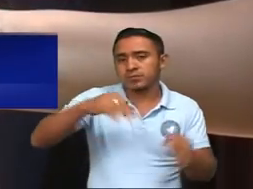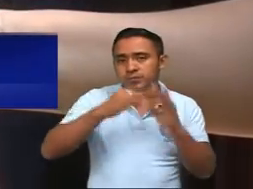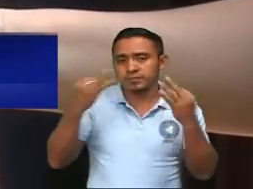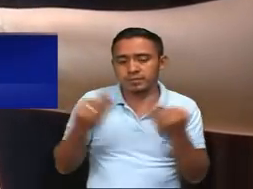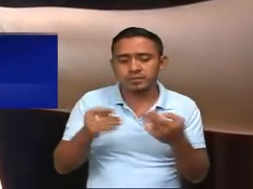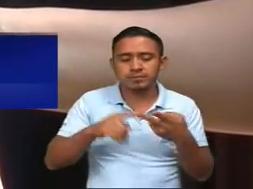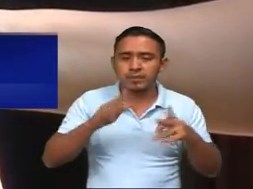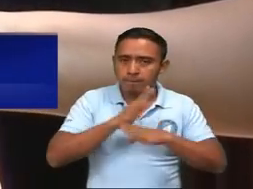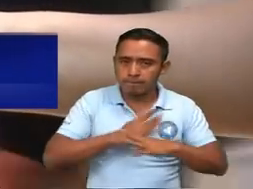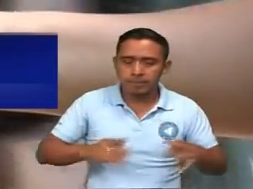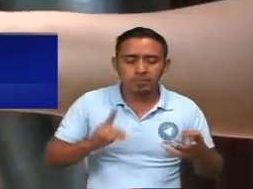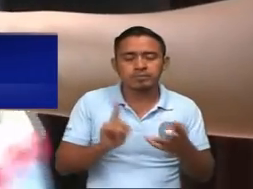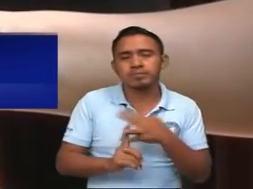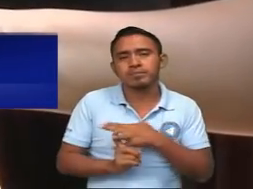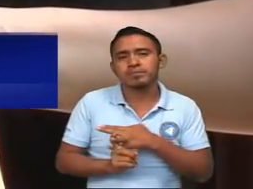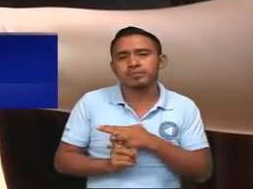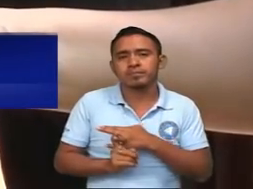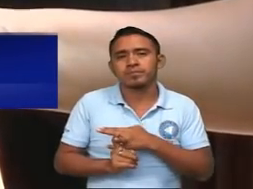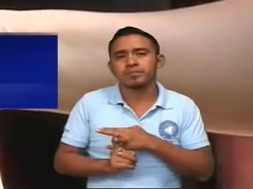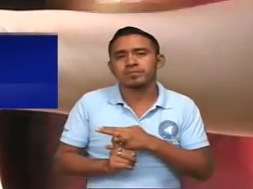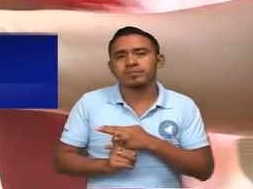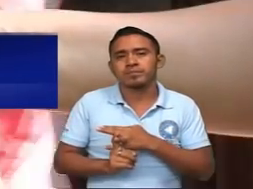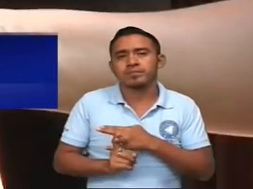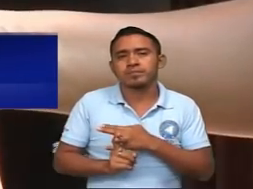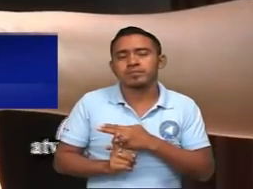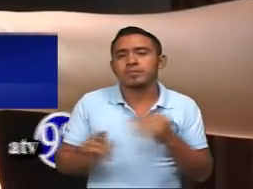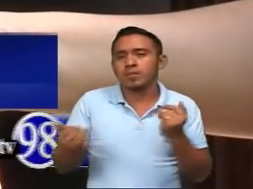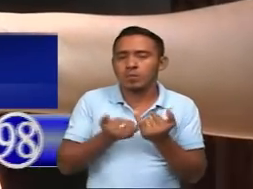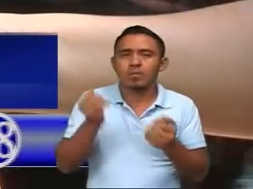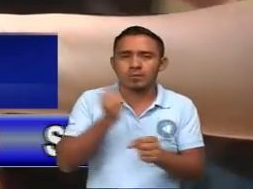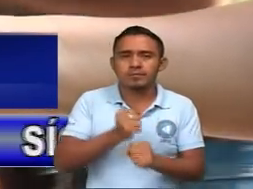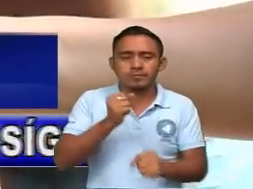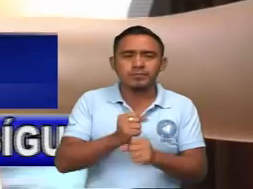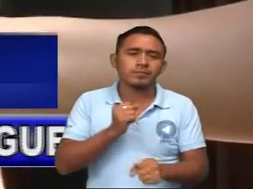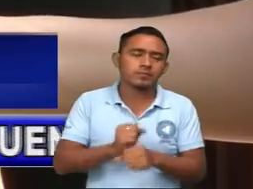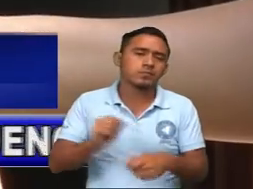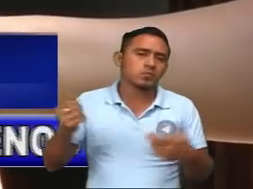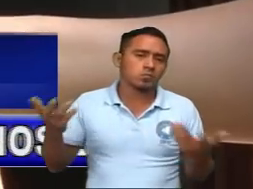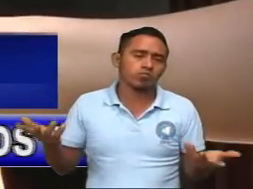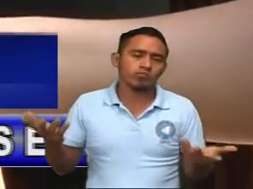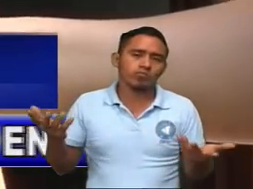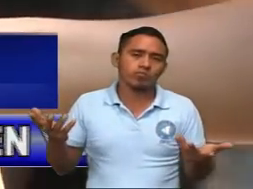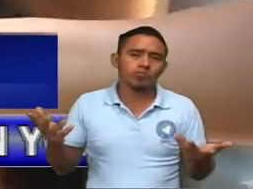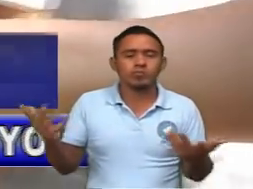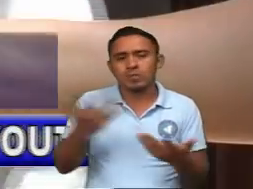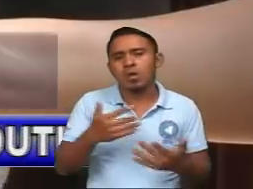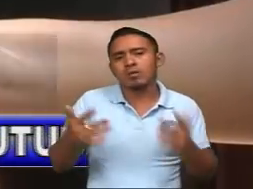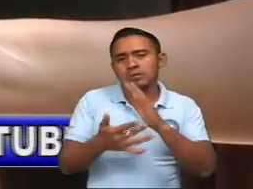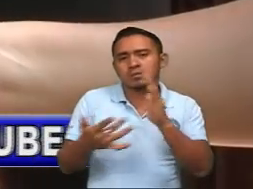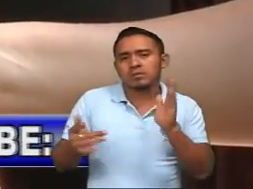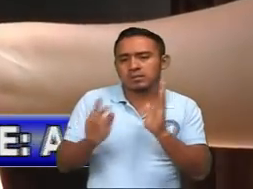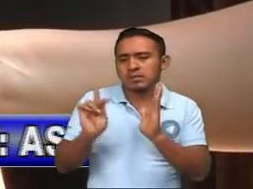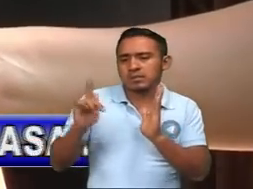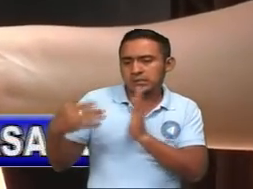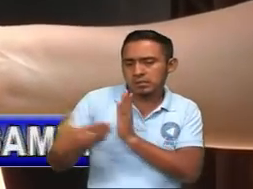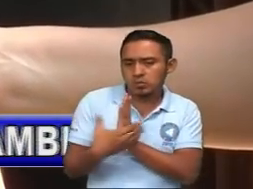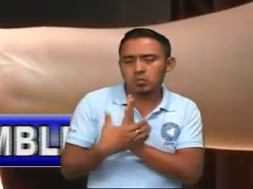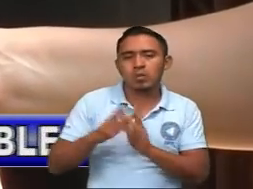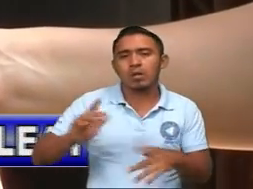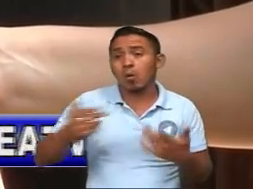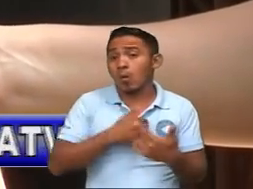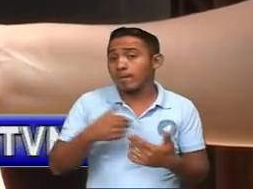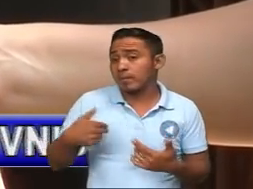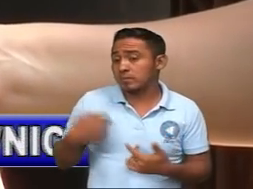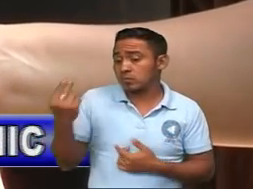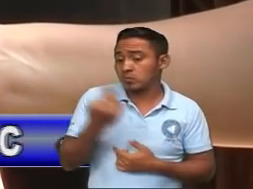armonía, la paz, también se trabaja lo que es las tecnologías. ¿Cómo